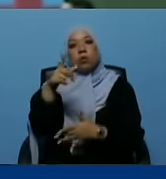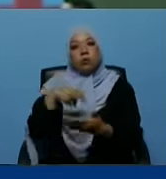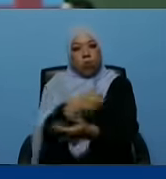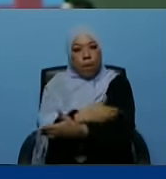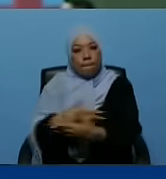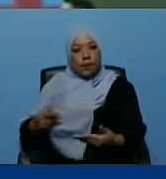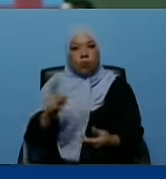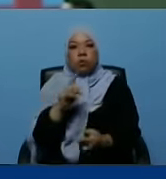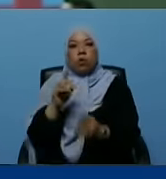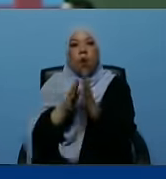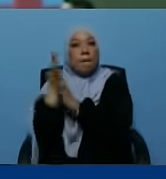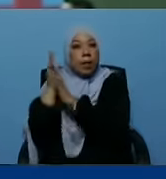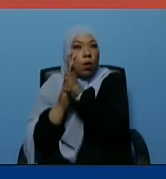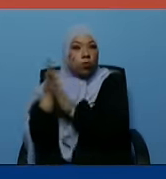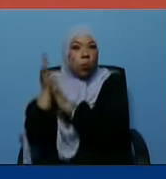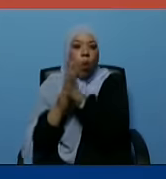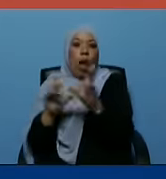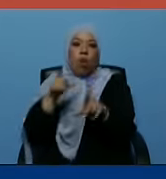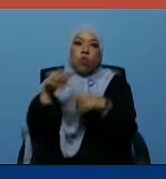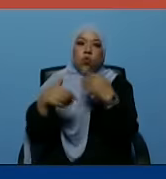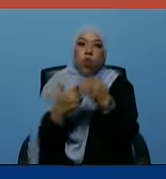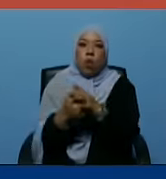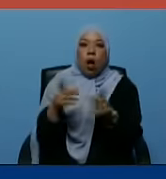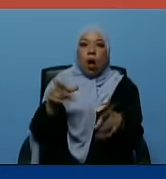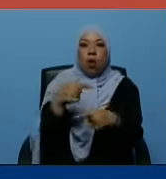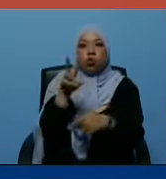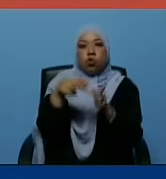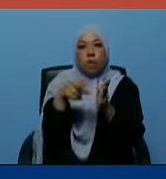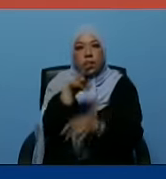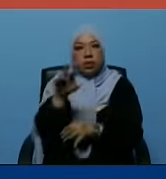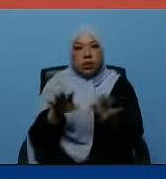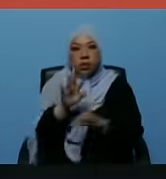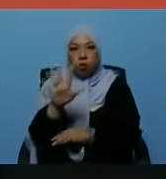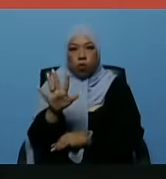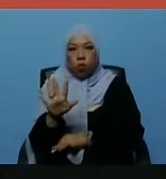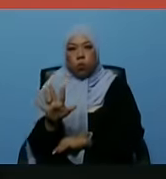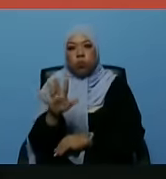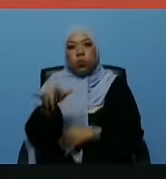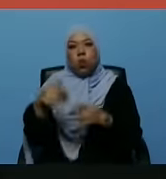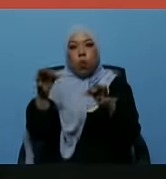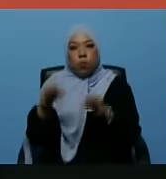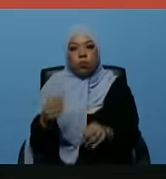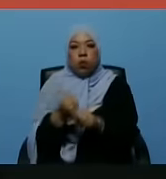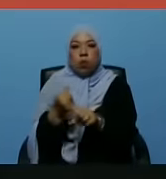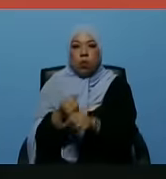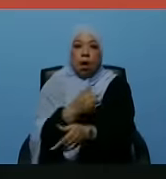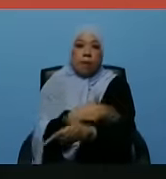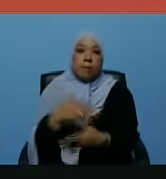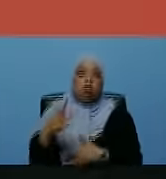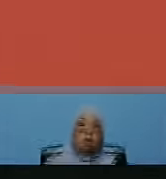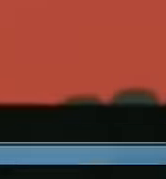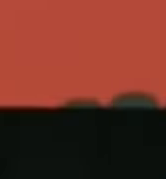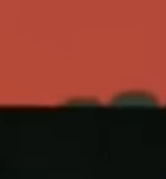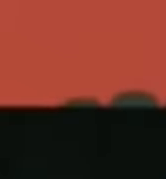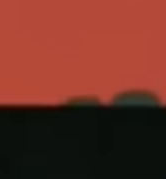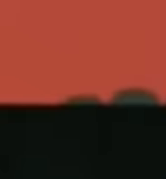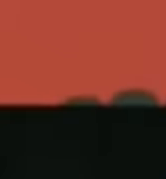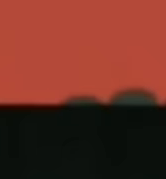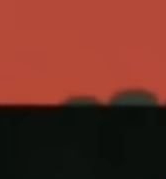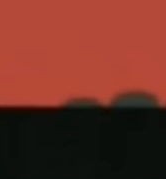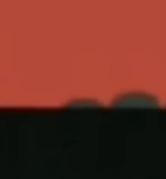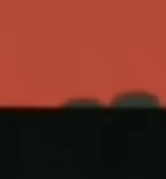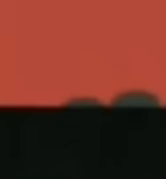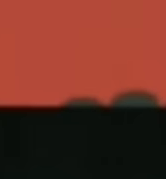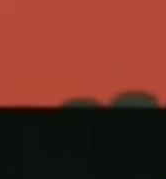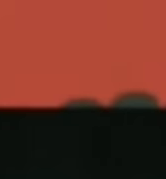de financiamiento de agosto a agosto 2025. Y tenemos que cumplir el millón de financiamiento para 1 millón de